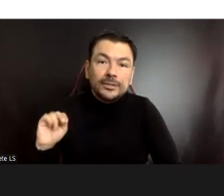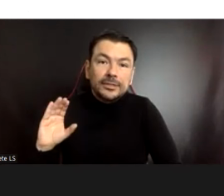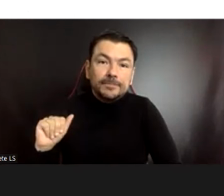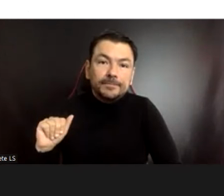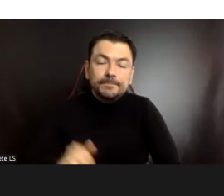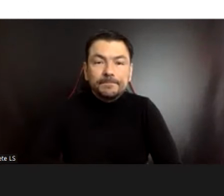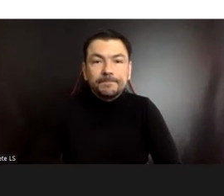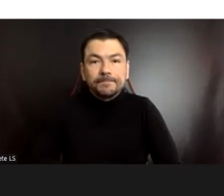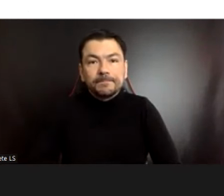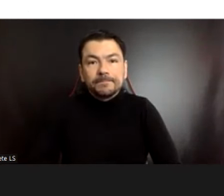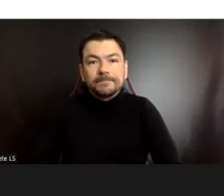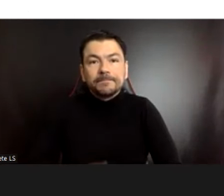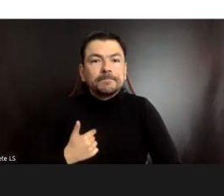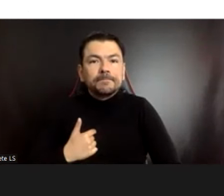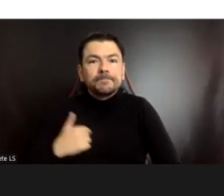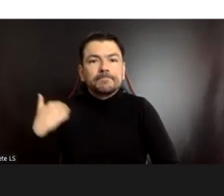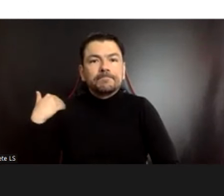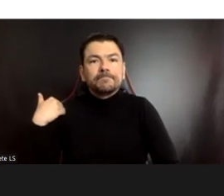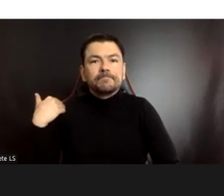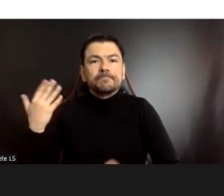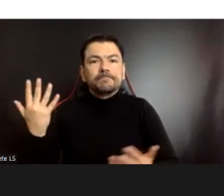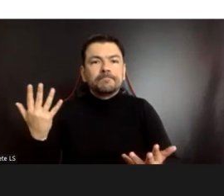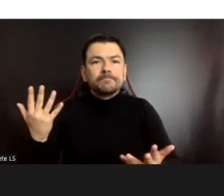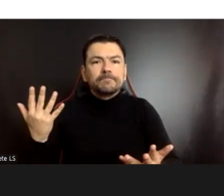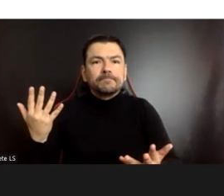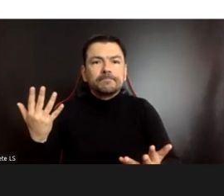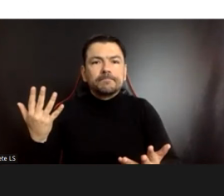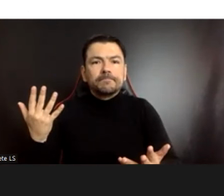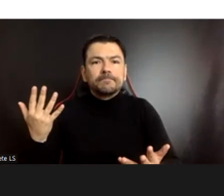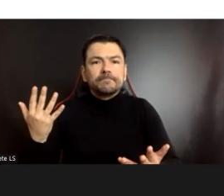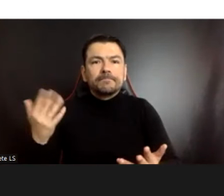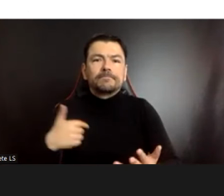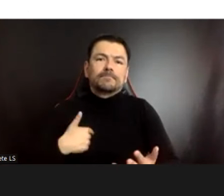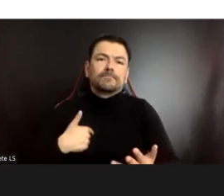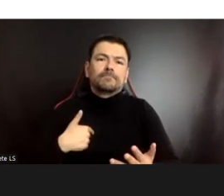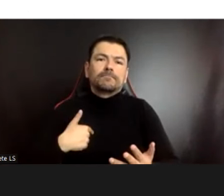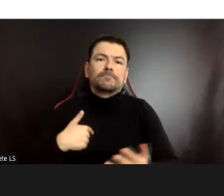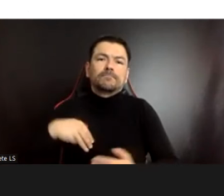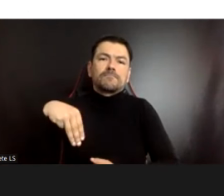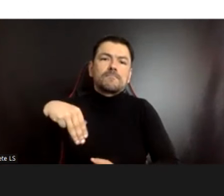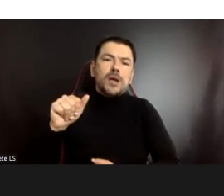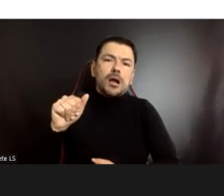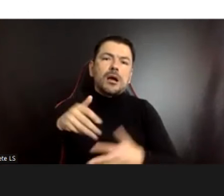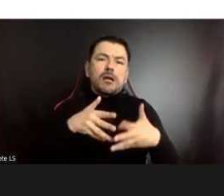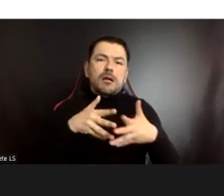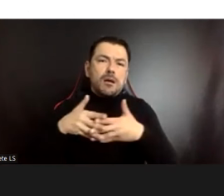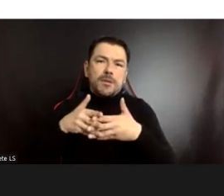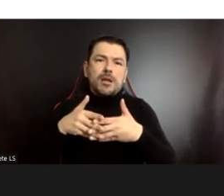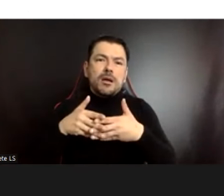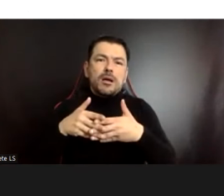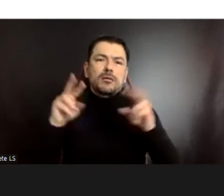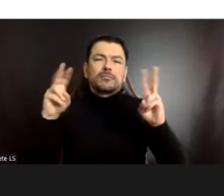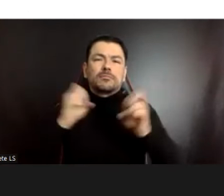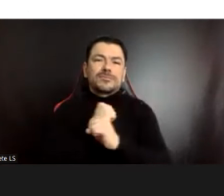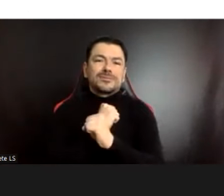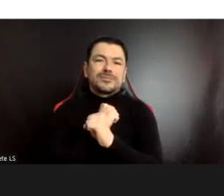Soy una académica senior en el Hospital Johns Hopkins en el tema de seguridad en la Facultad de la